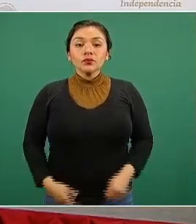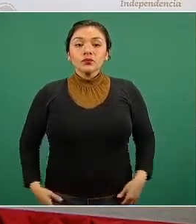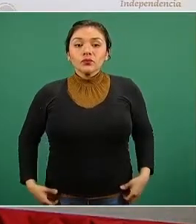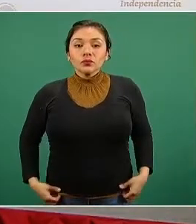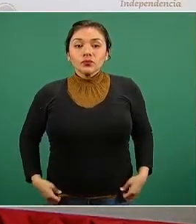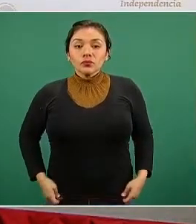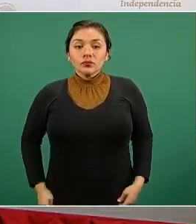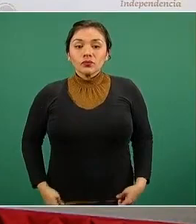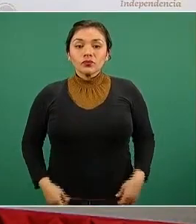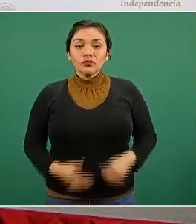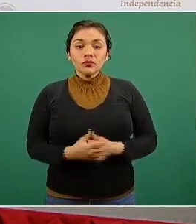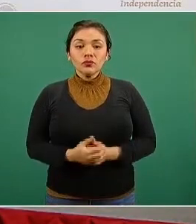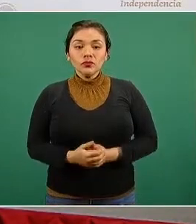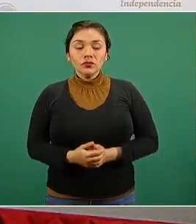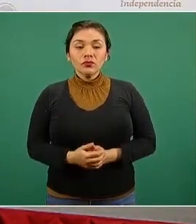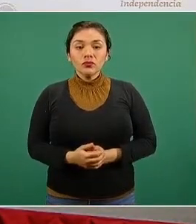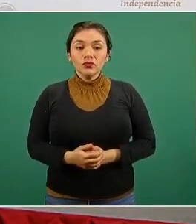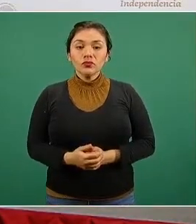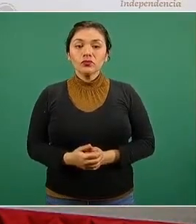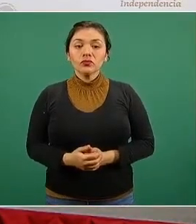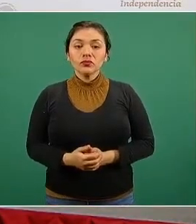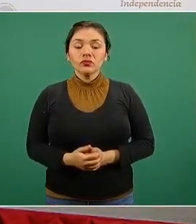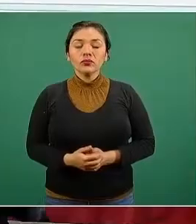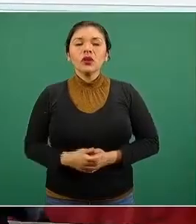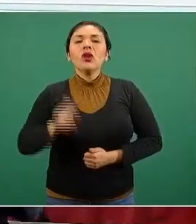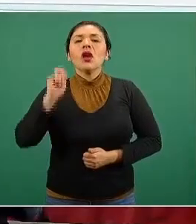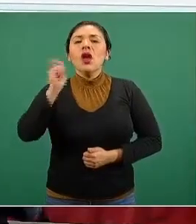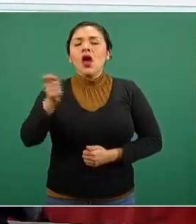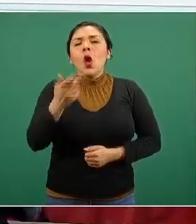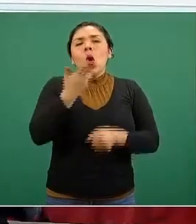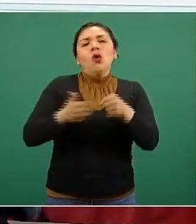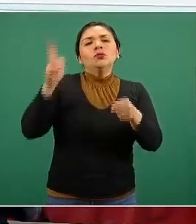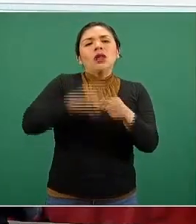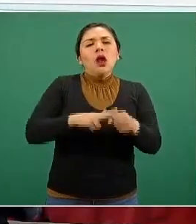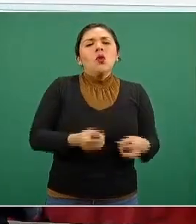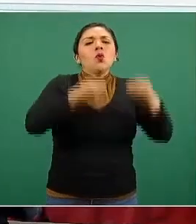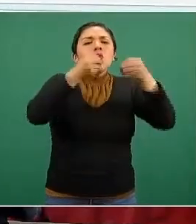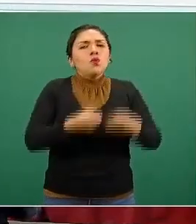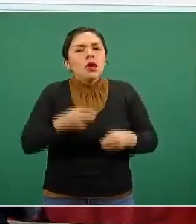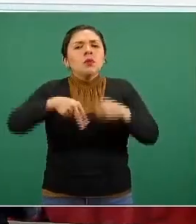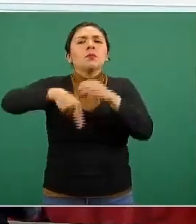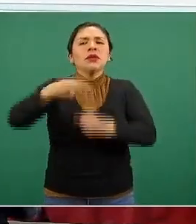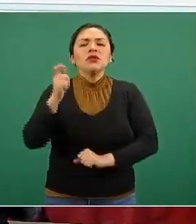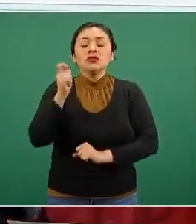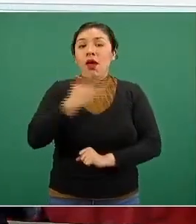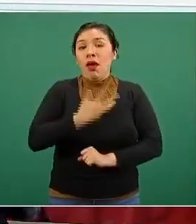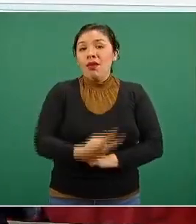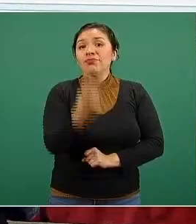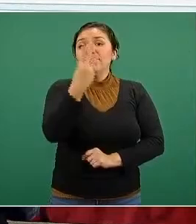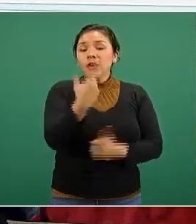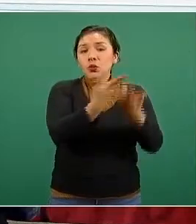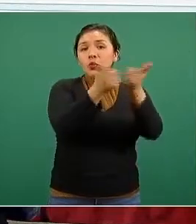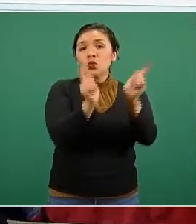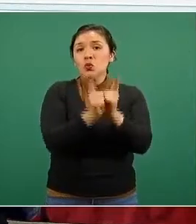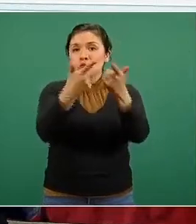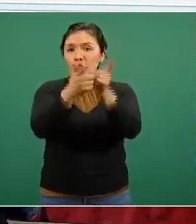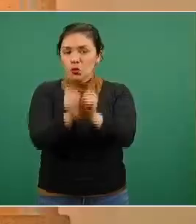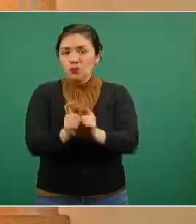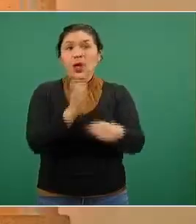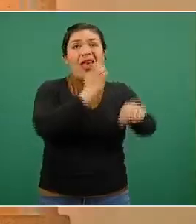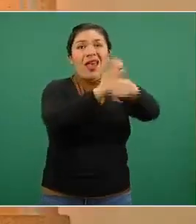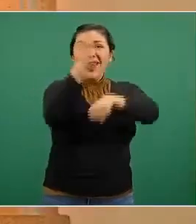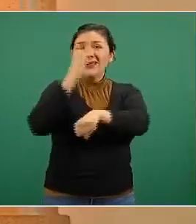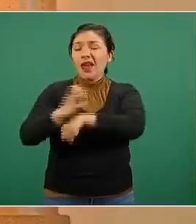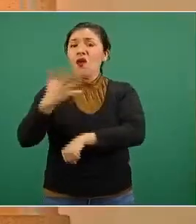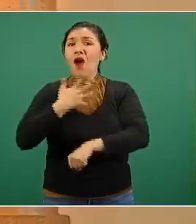diapositiva. Tenemos la ocupación hospitalaria. Tenemos 3 grupos: aquellos estados que